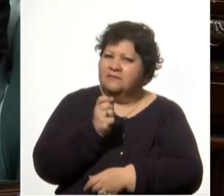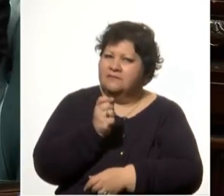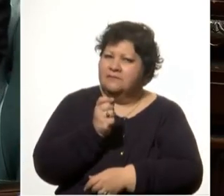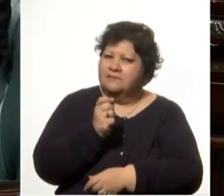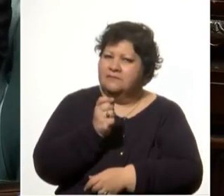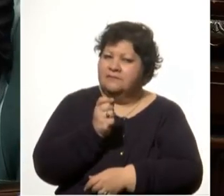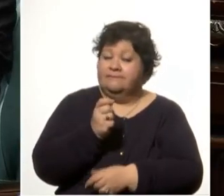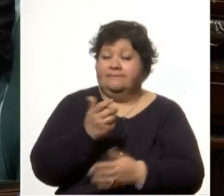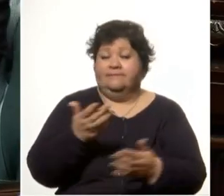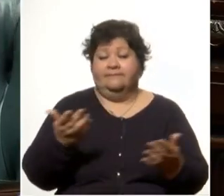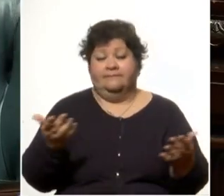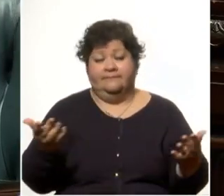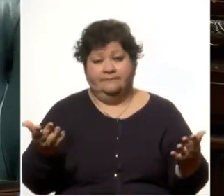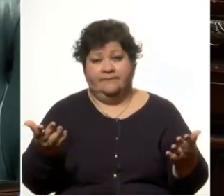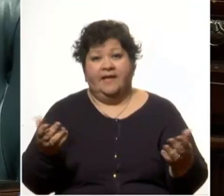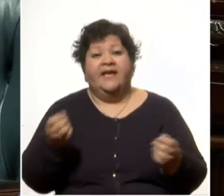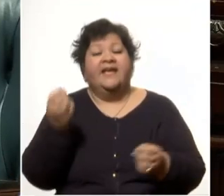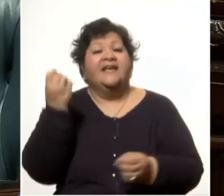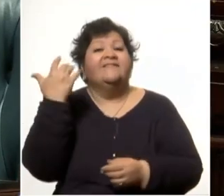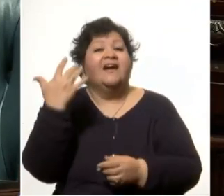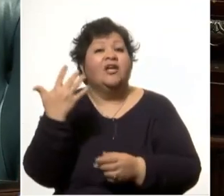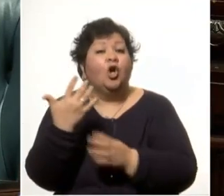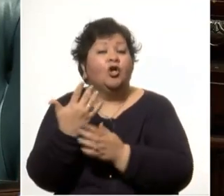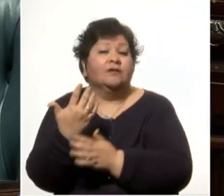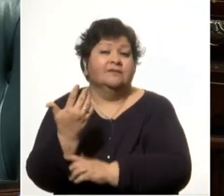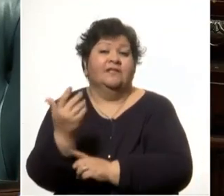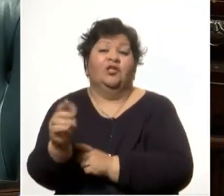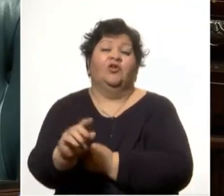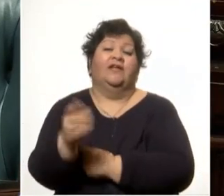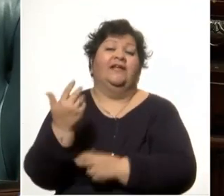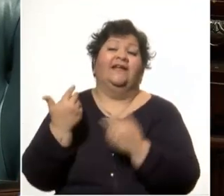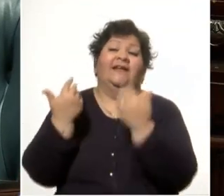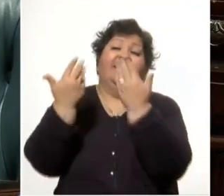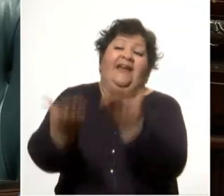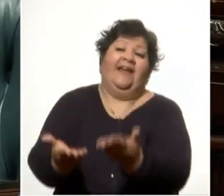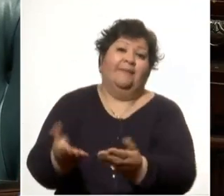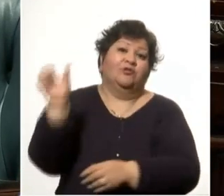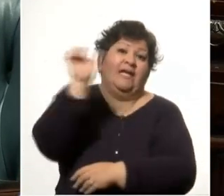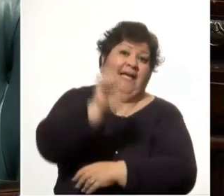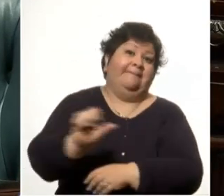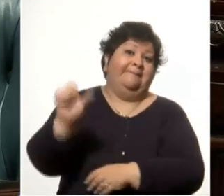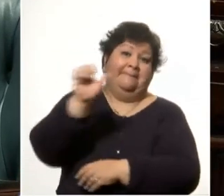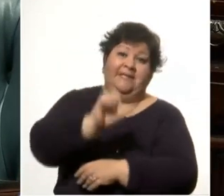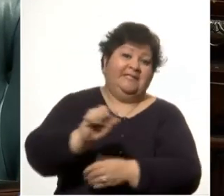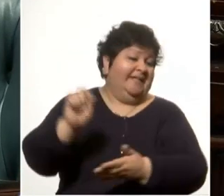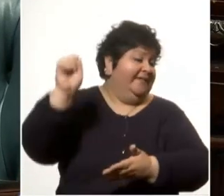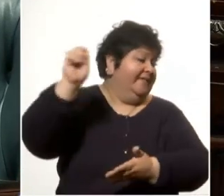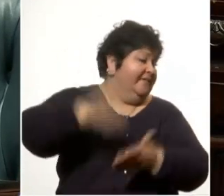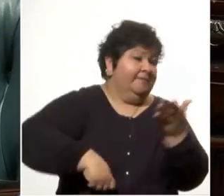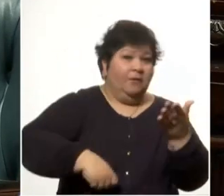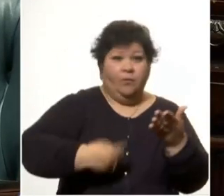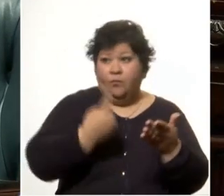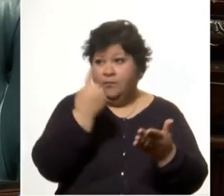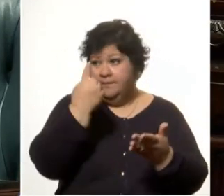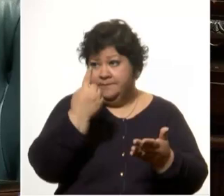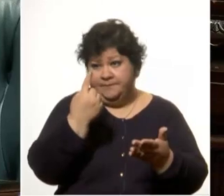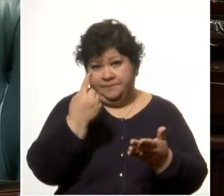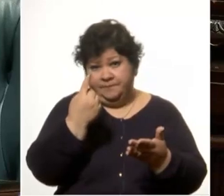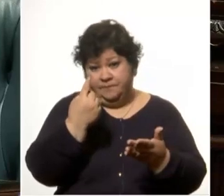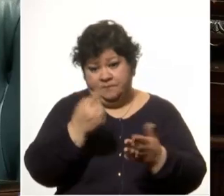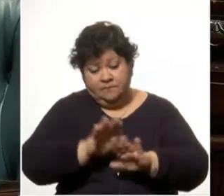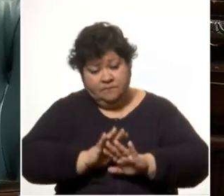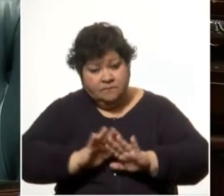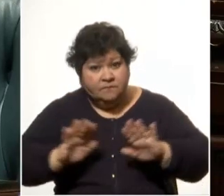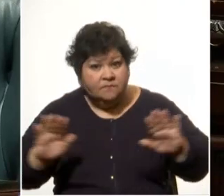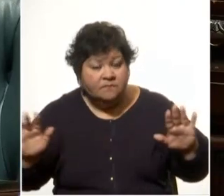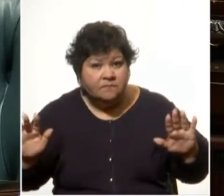hablar del valor de todo lo que le regalamos a esta empresa. De un plumazo y a sola firma, cual cheque al